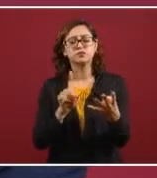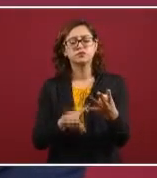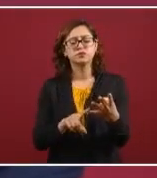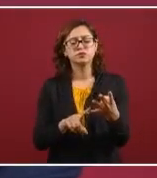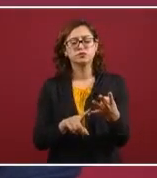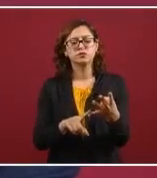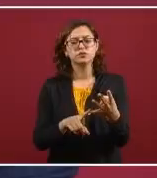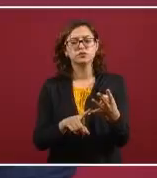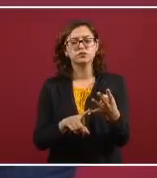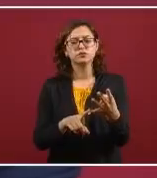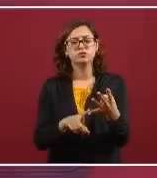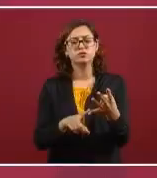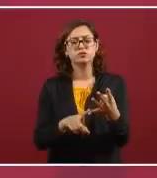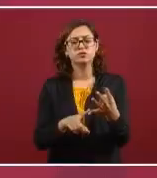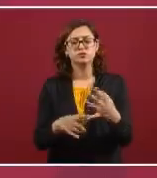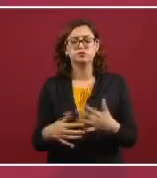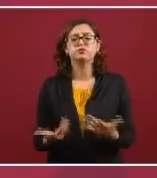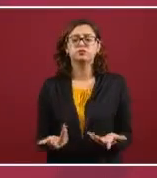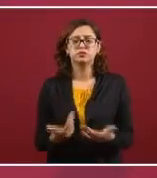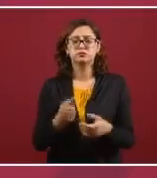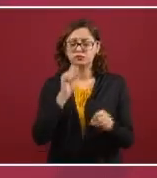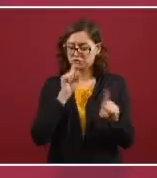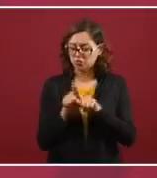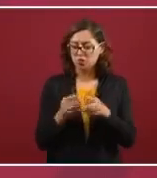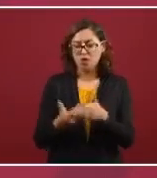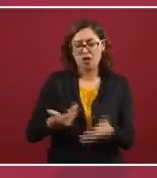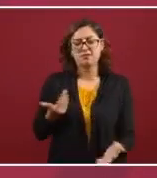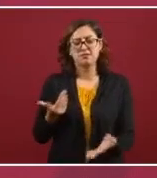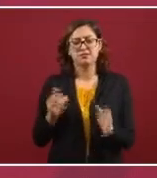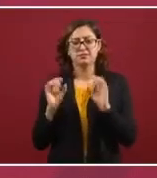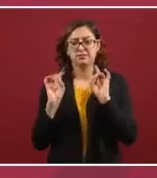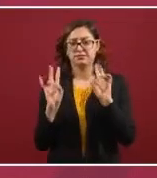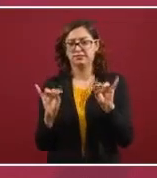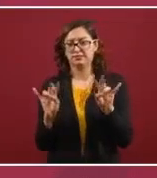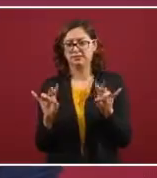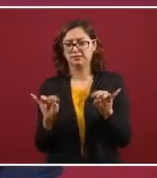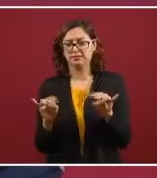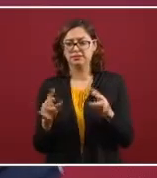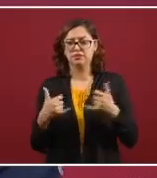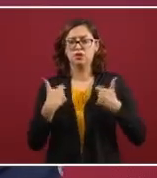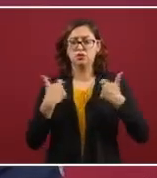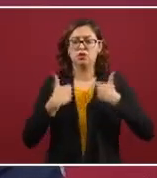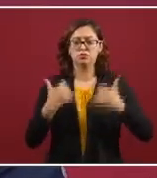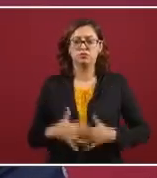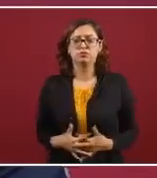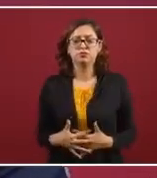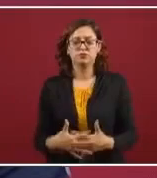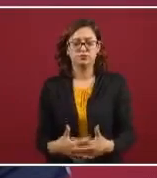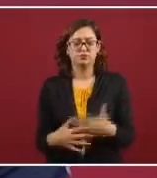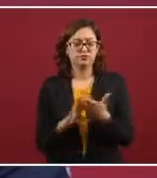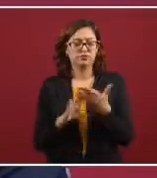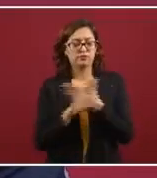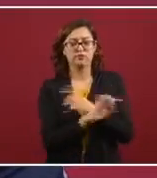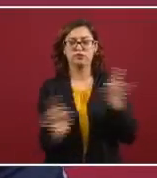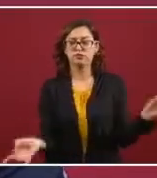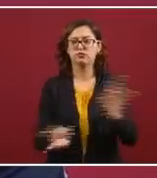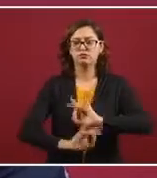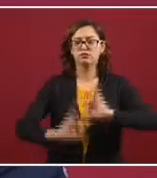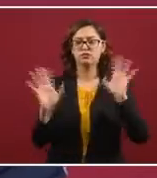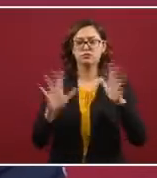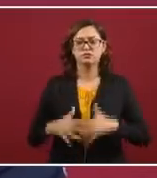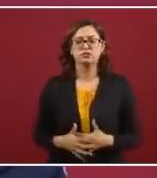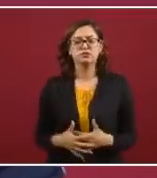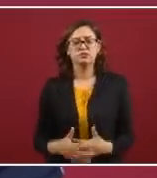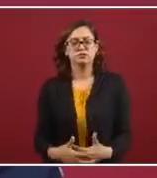prevención para evitar embarazos adolescentes no planeados.